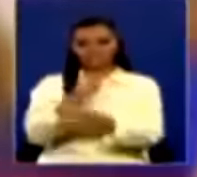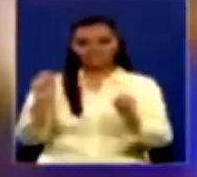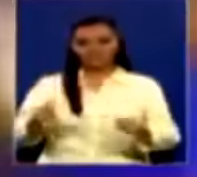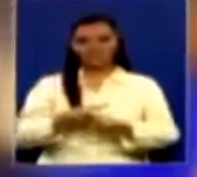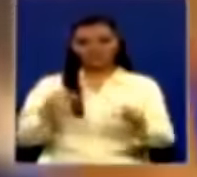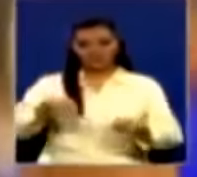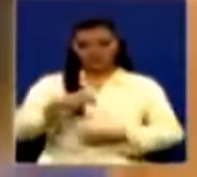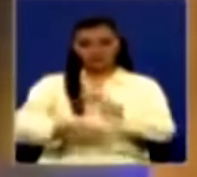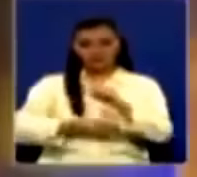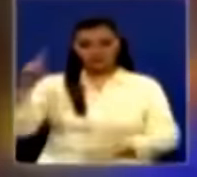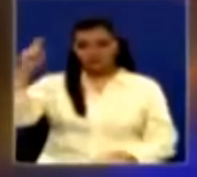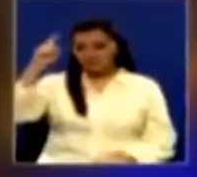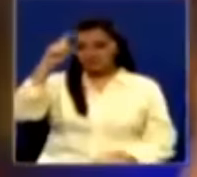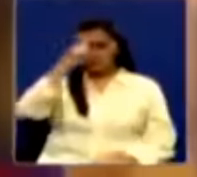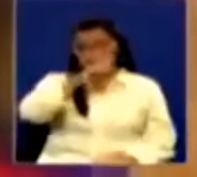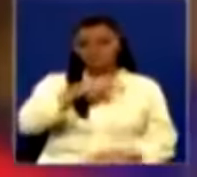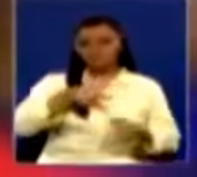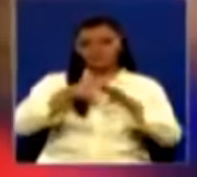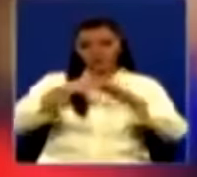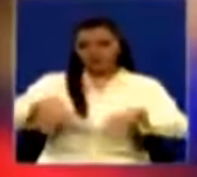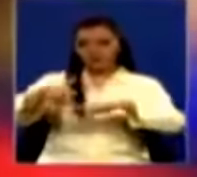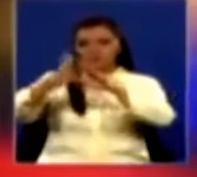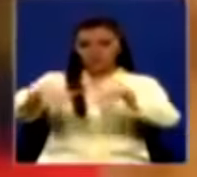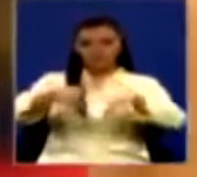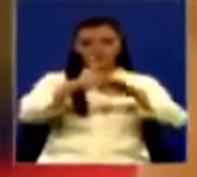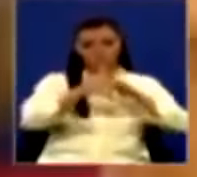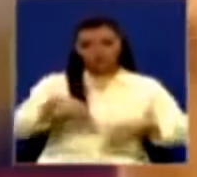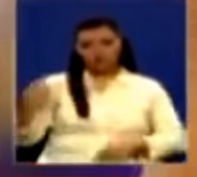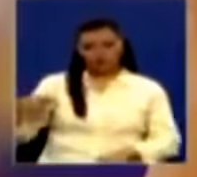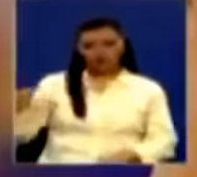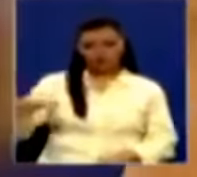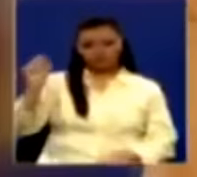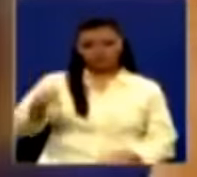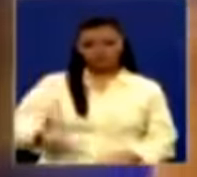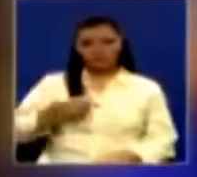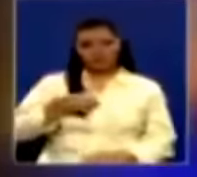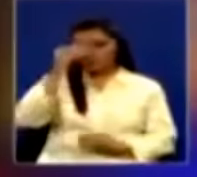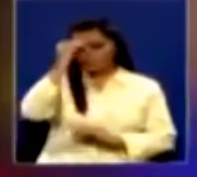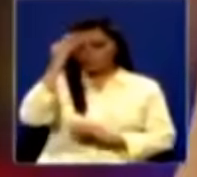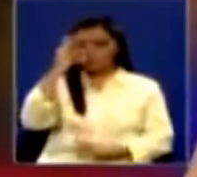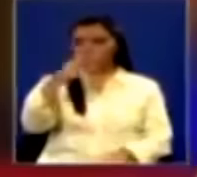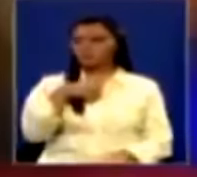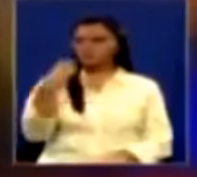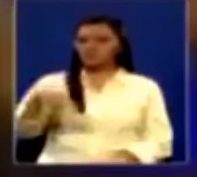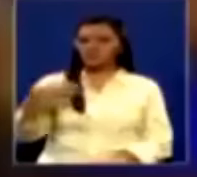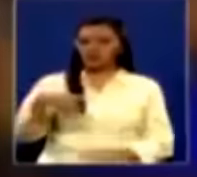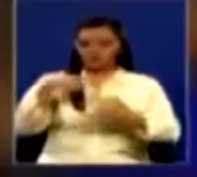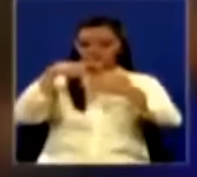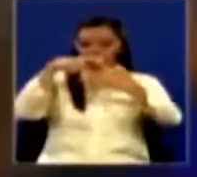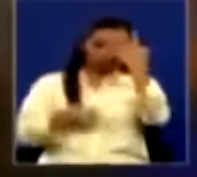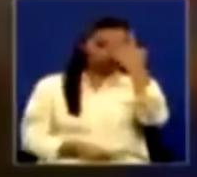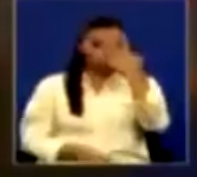pese al año difícil nos cansaríamos de inaugurar obras, podíamos inaugurar una obra cada día. Ya les voy a informar el miércoles, inauguramos 4 o 5 obras muy lindas en el